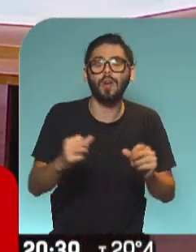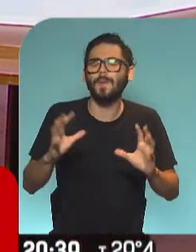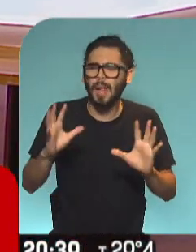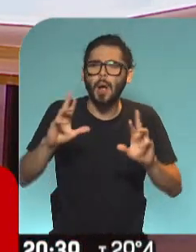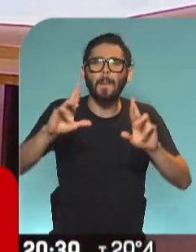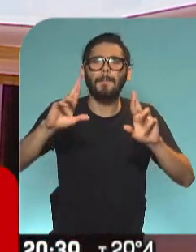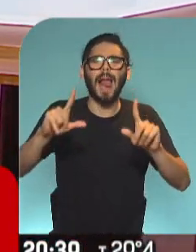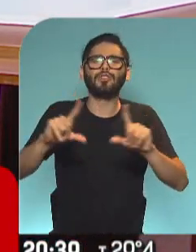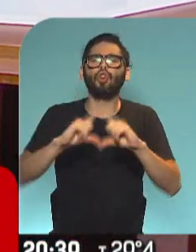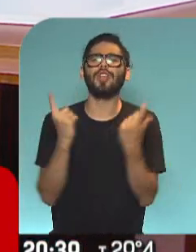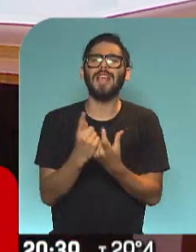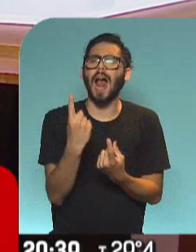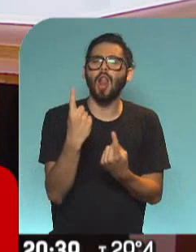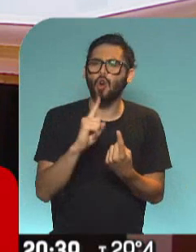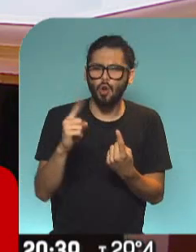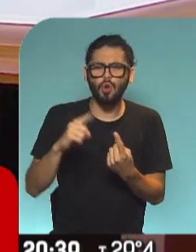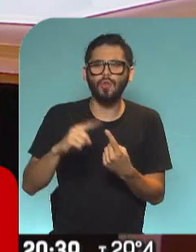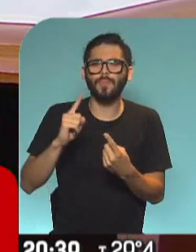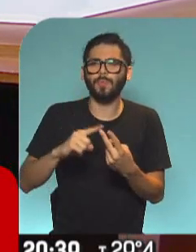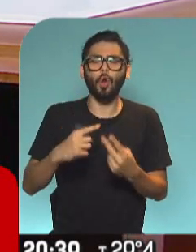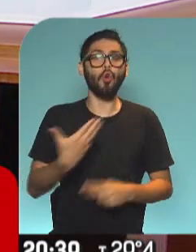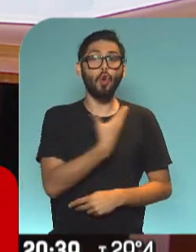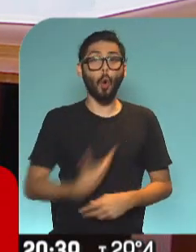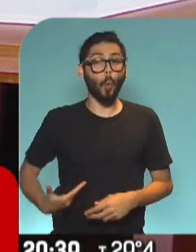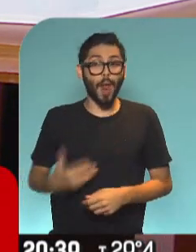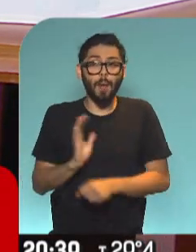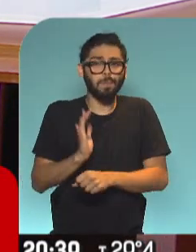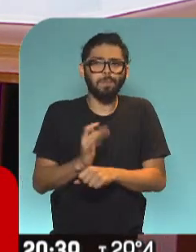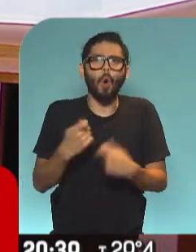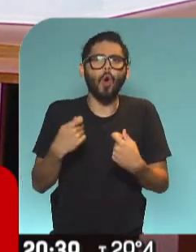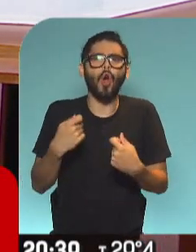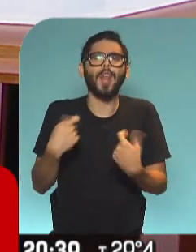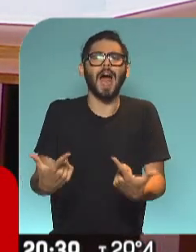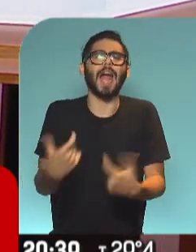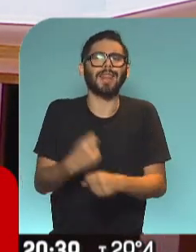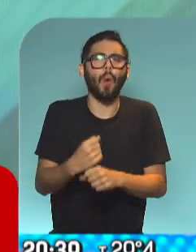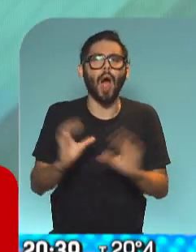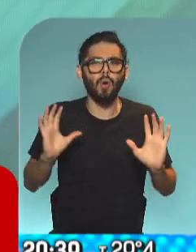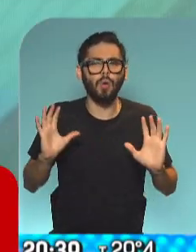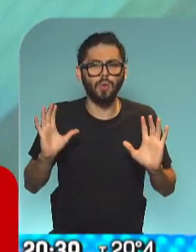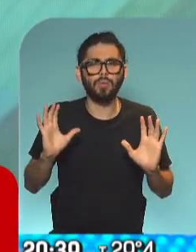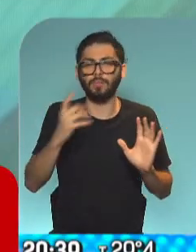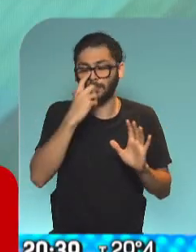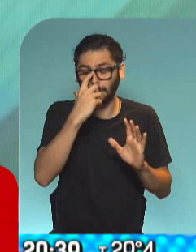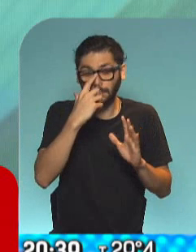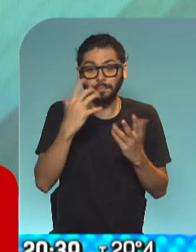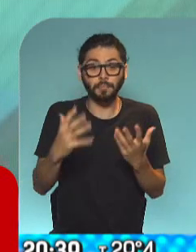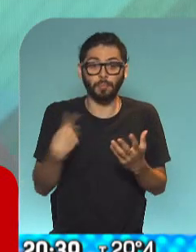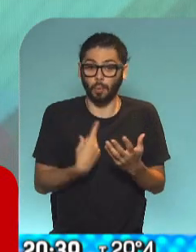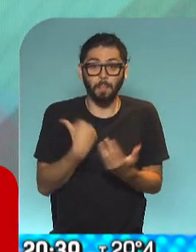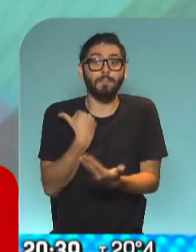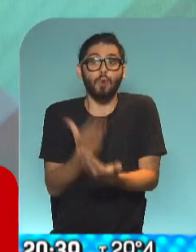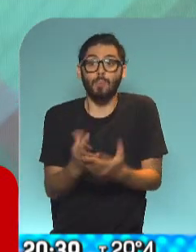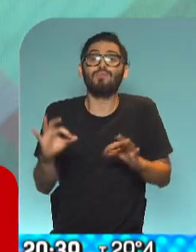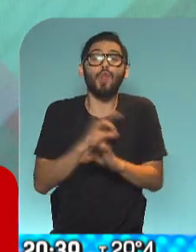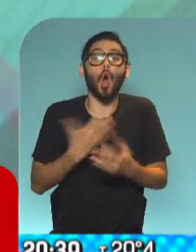modelo económico, que gobernar es generar trabajo, decimos nosotros y nosotras. Entonces, que nuestra propuesta, que nuestro proyecto político y que nuestro